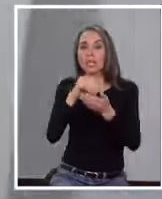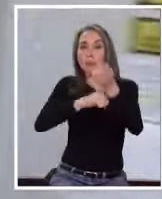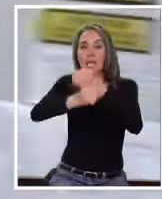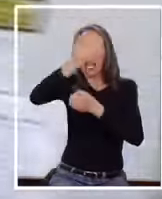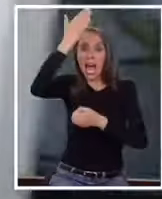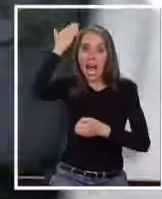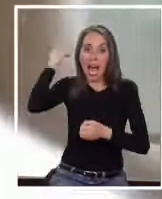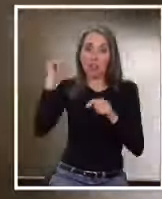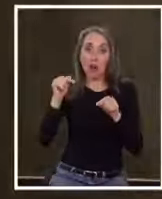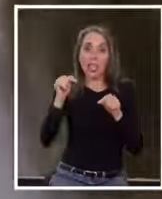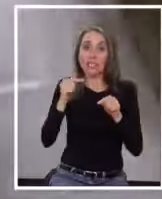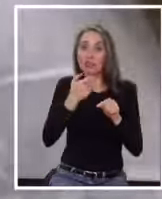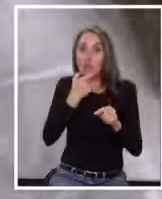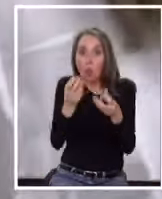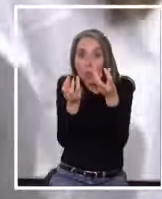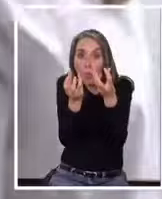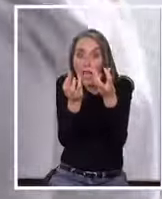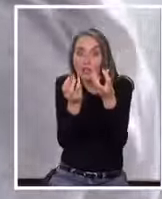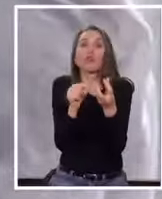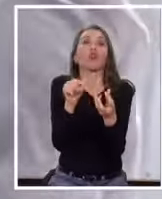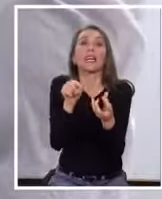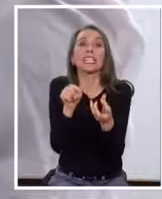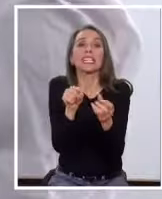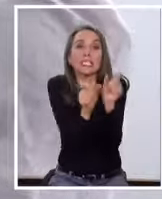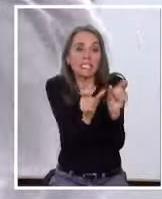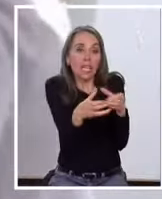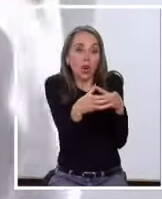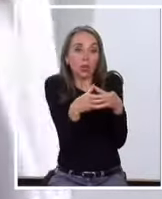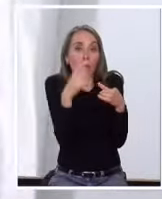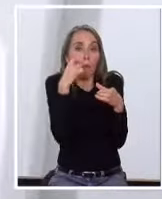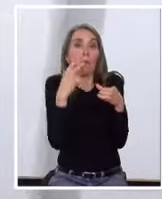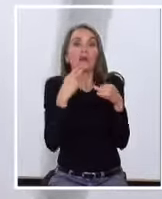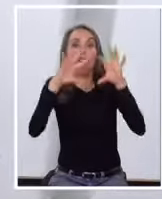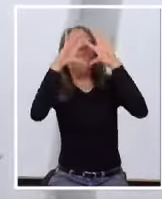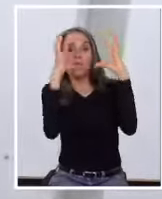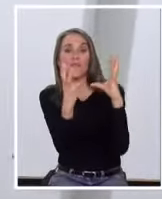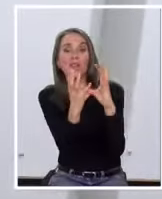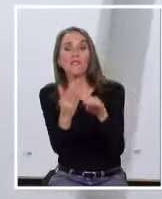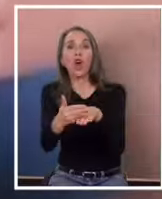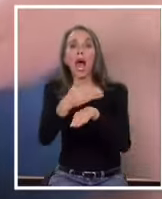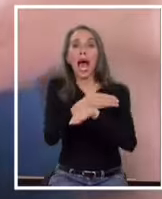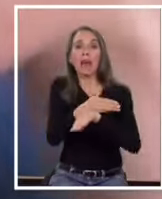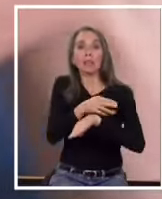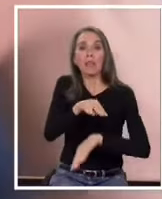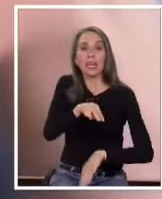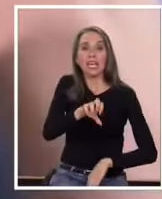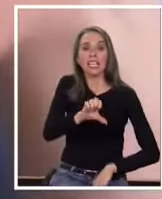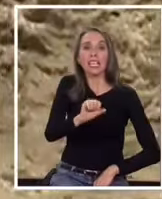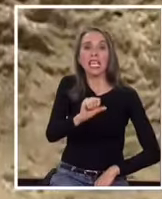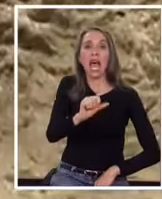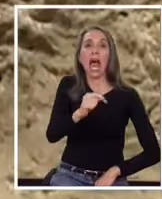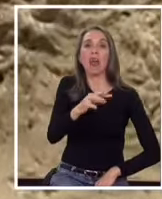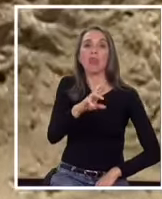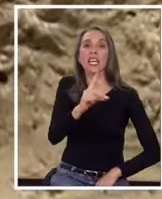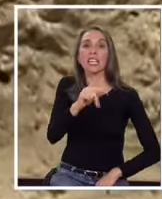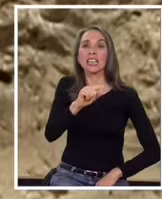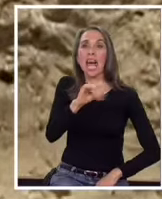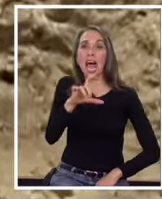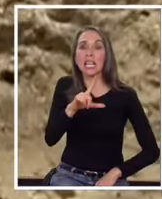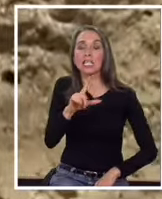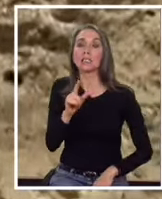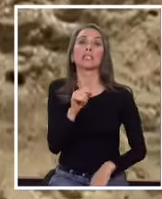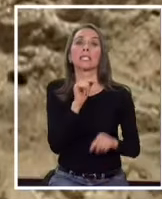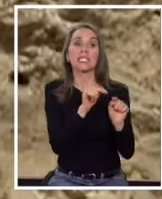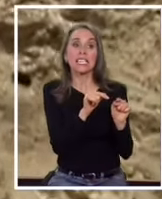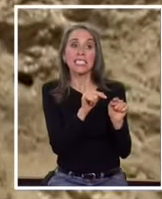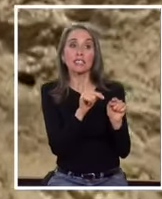atrás. Es decir, este grupo humano existió poco antes de los neandertales, lo que pone en jaque la teoría de